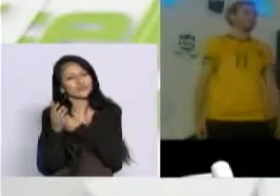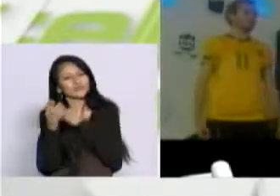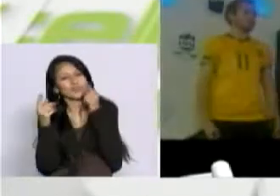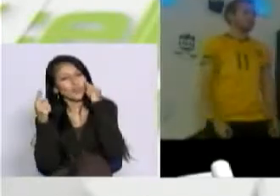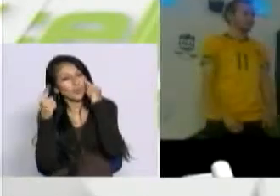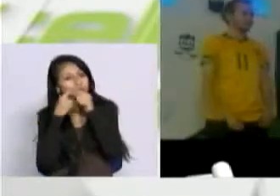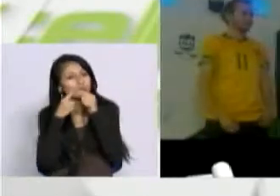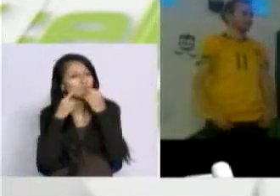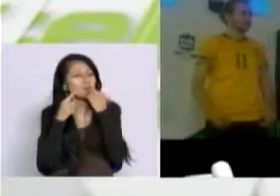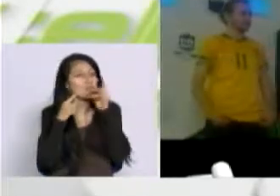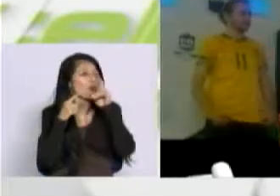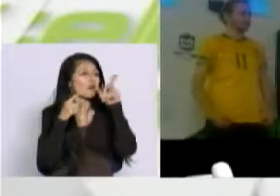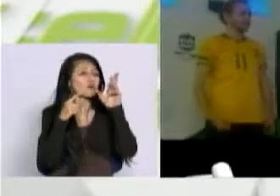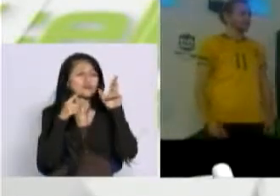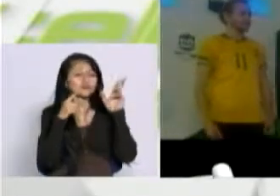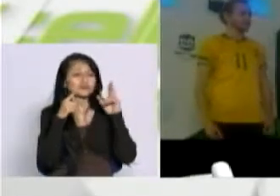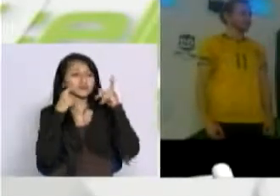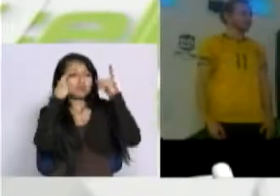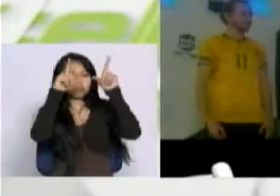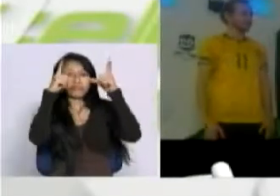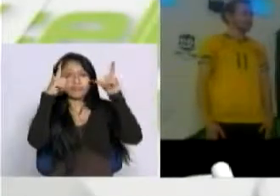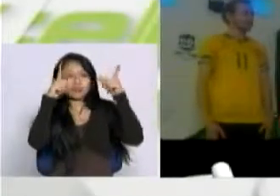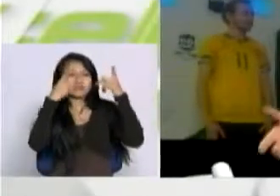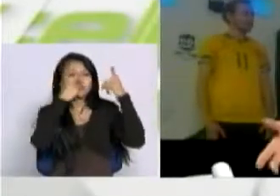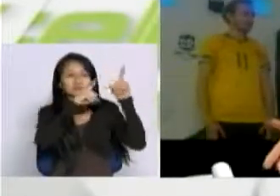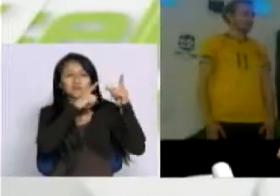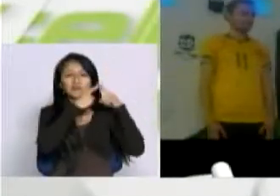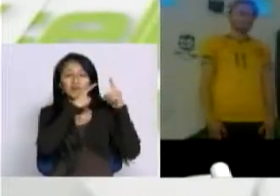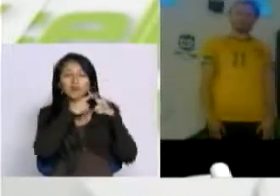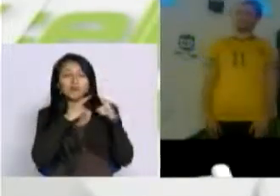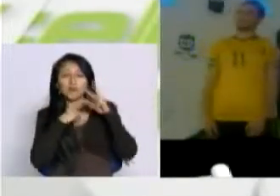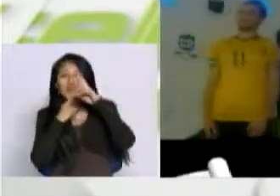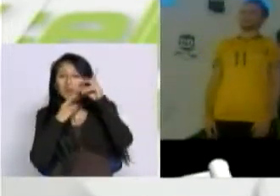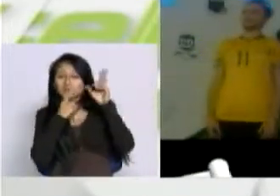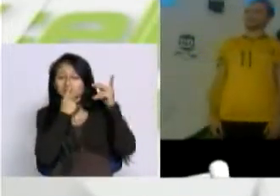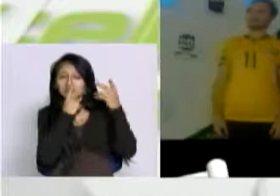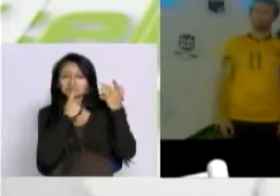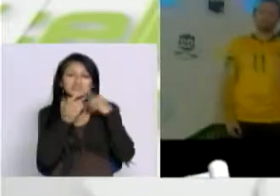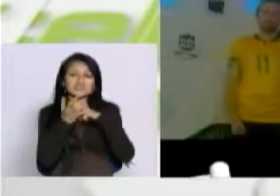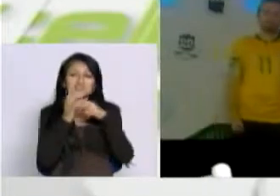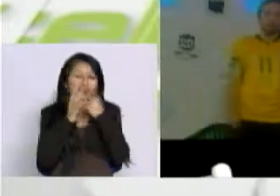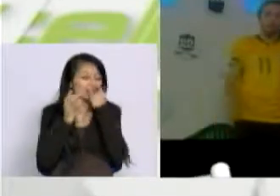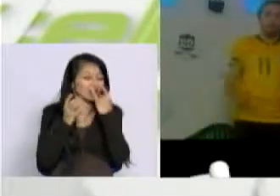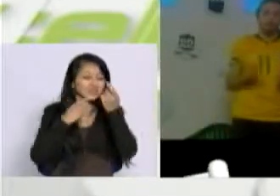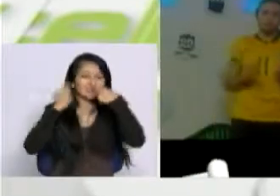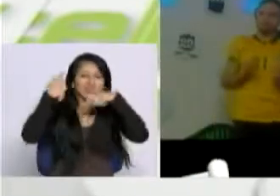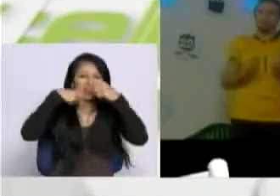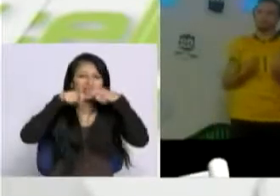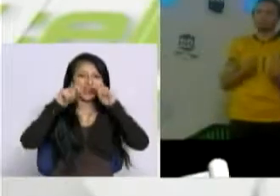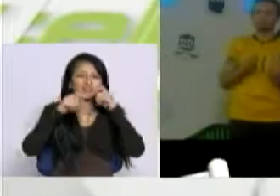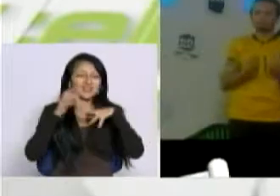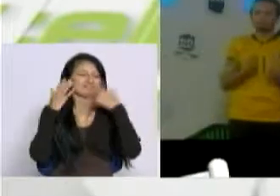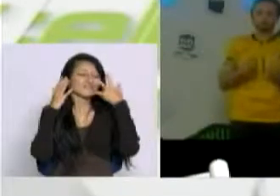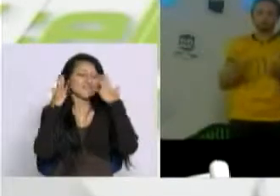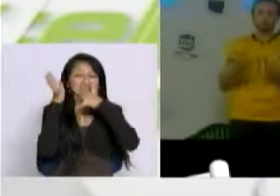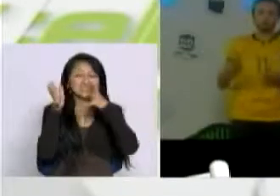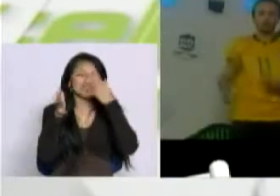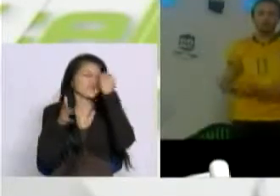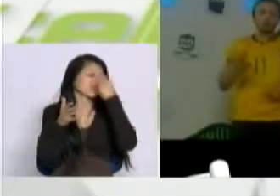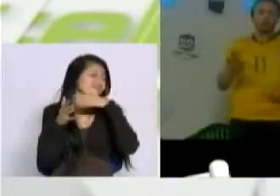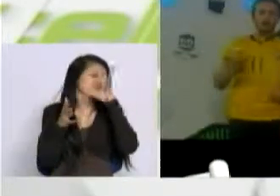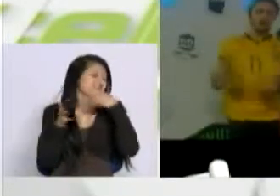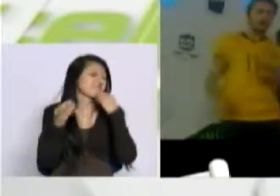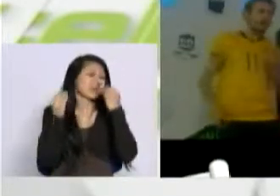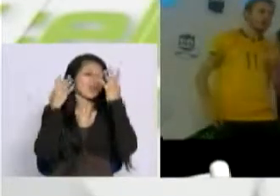diferencia de otros canales del país, como los canales nacionales, que de pronto les interesa más lo comercial y todo este tipo de cosas. No, nosotros como canal